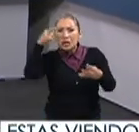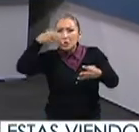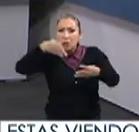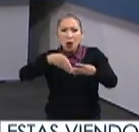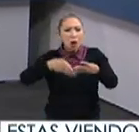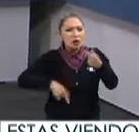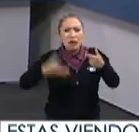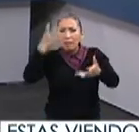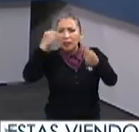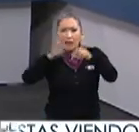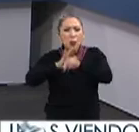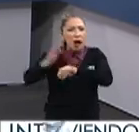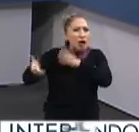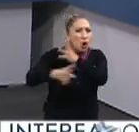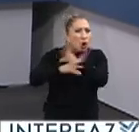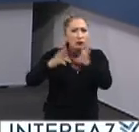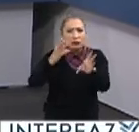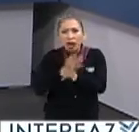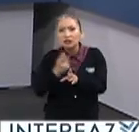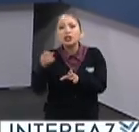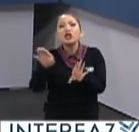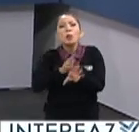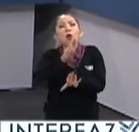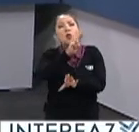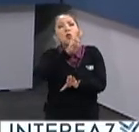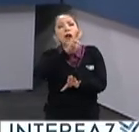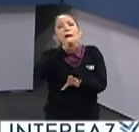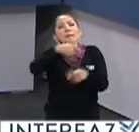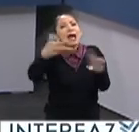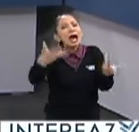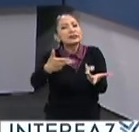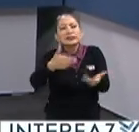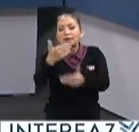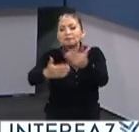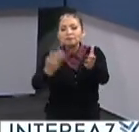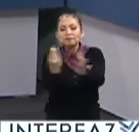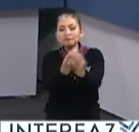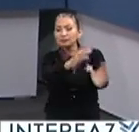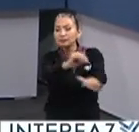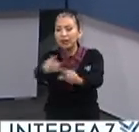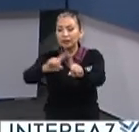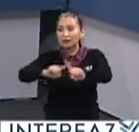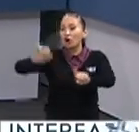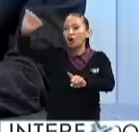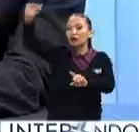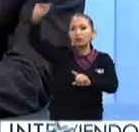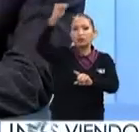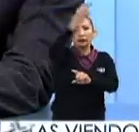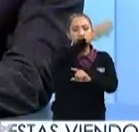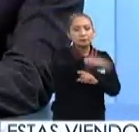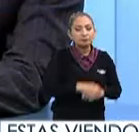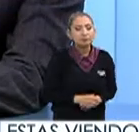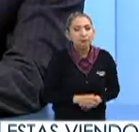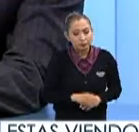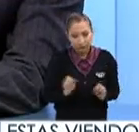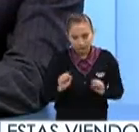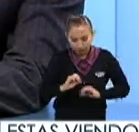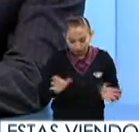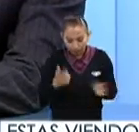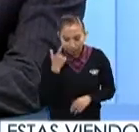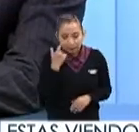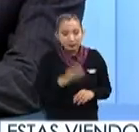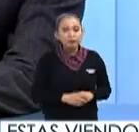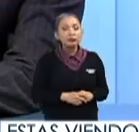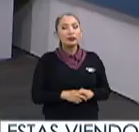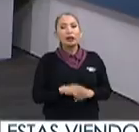joven ahí? Y la UVM, ¿cómo la aborda? ¿Cuál es su diferencial respecto a otras universidades? ¿Cómo no?